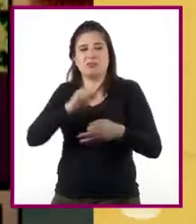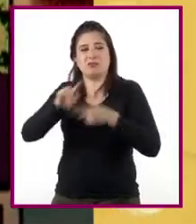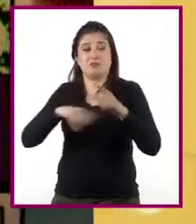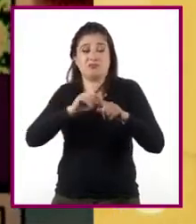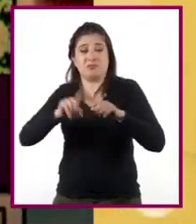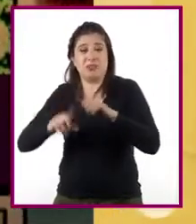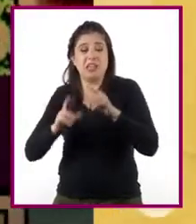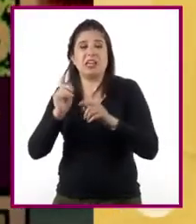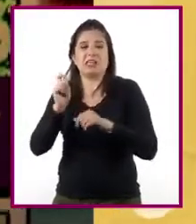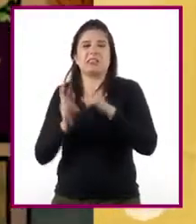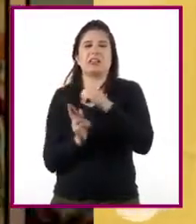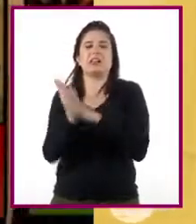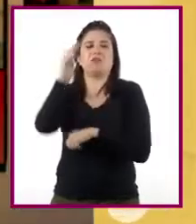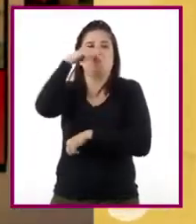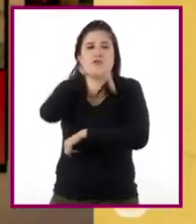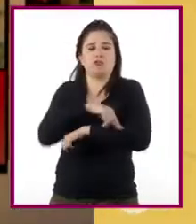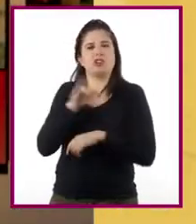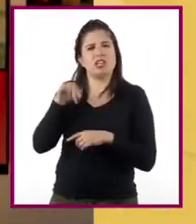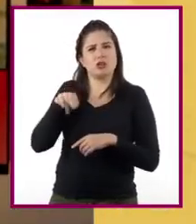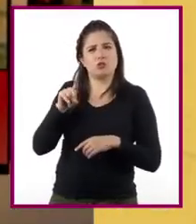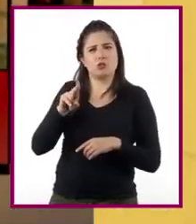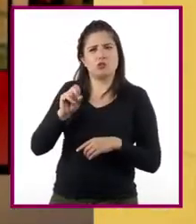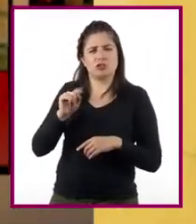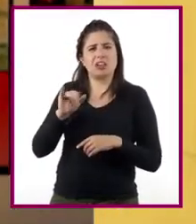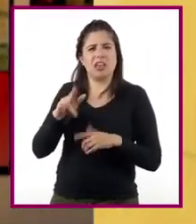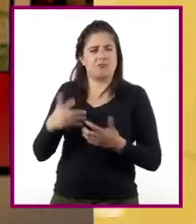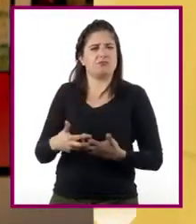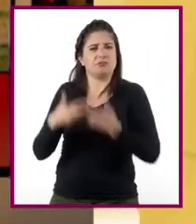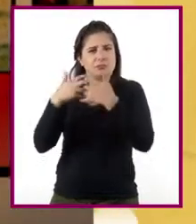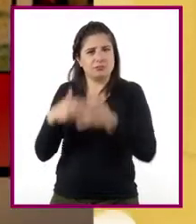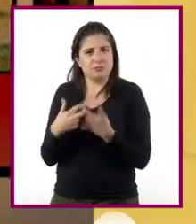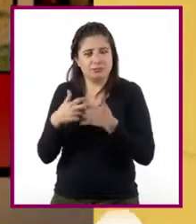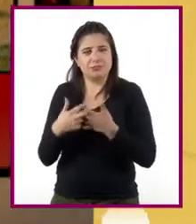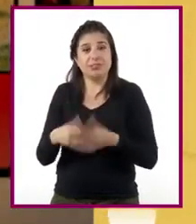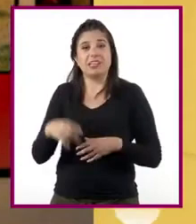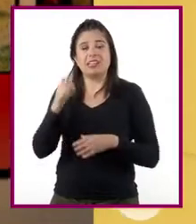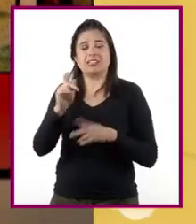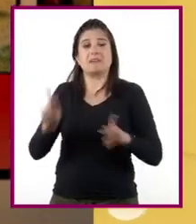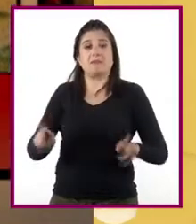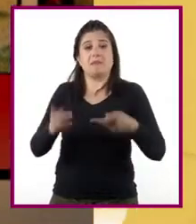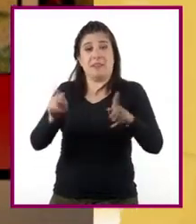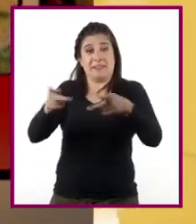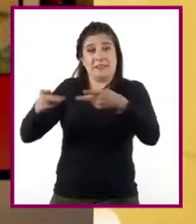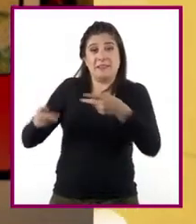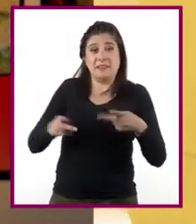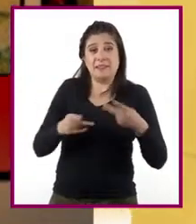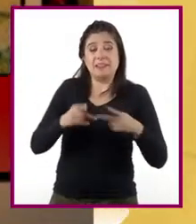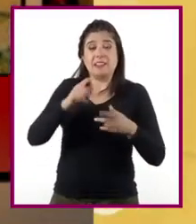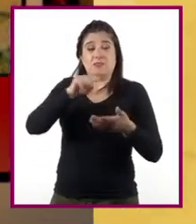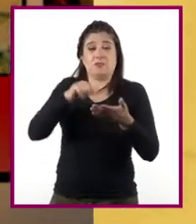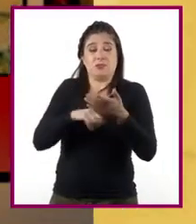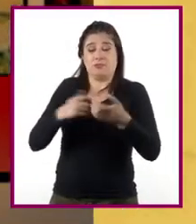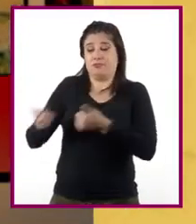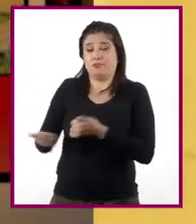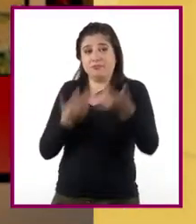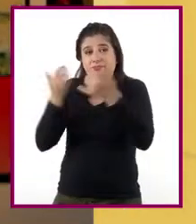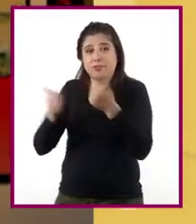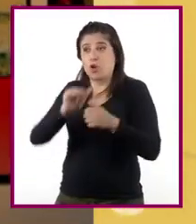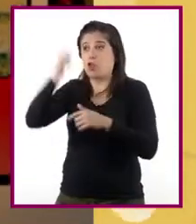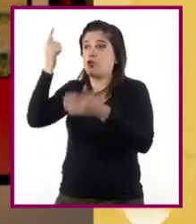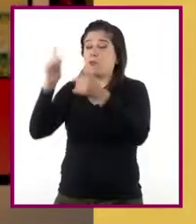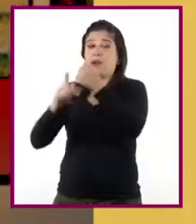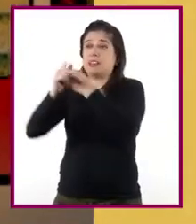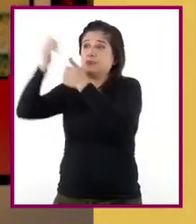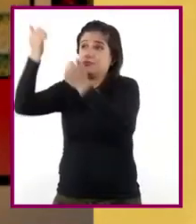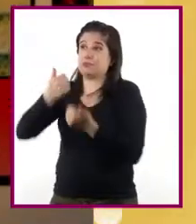Industrial. Algunos comerciantes españoles se limitaban a revender en las colonias las mercancías importadas de otros